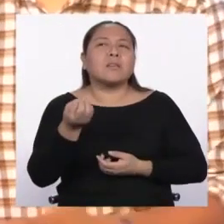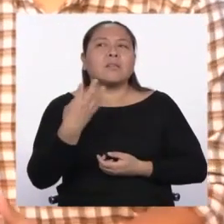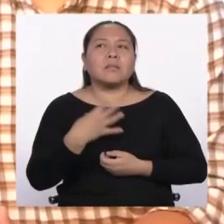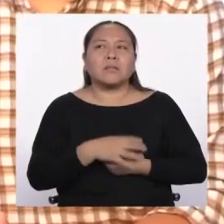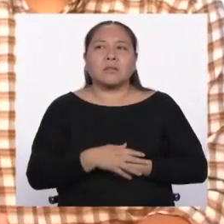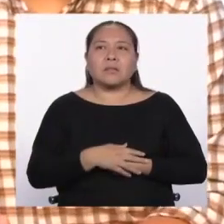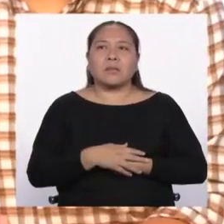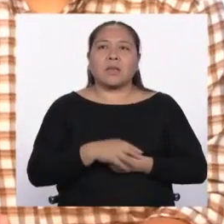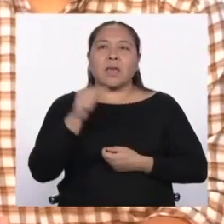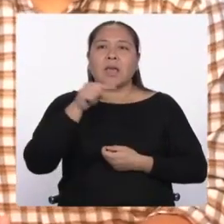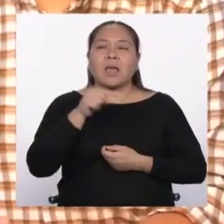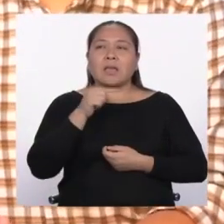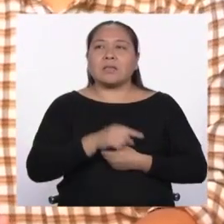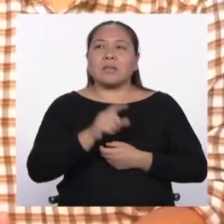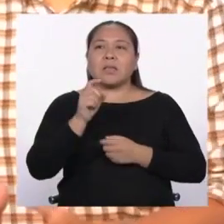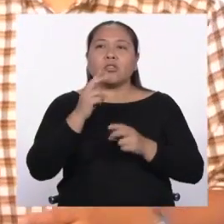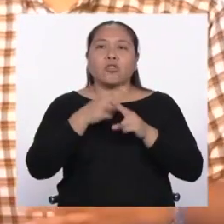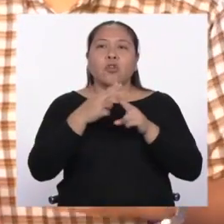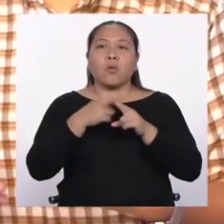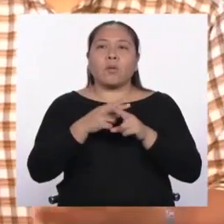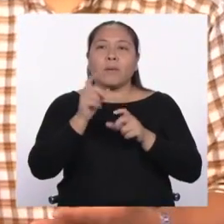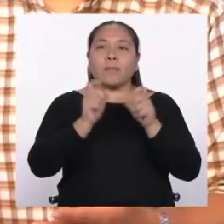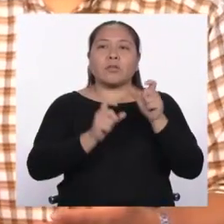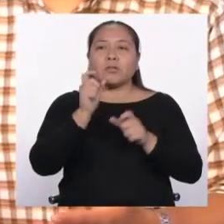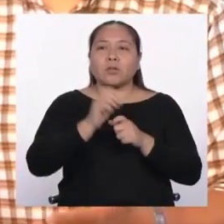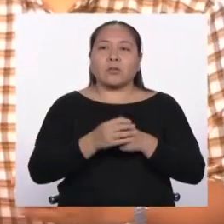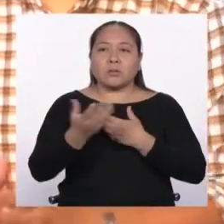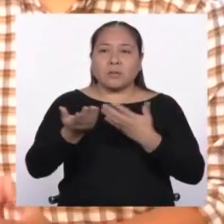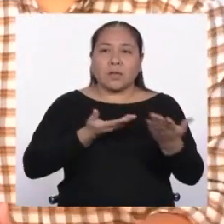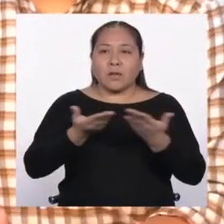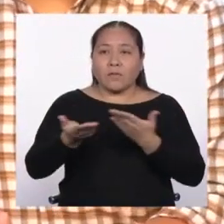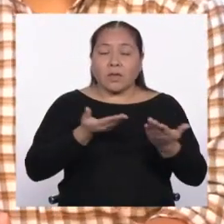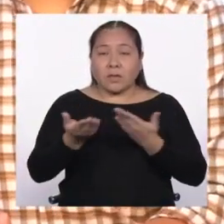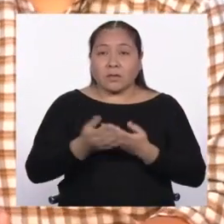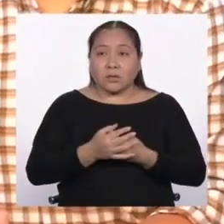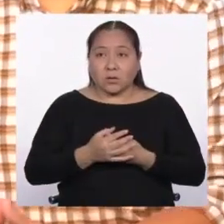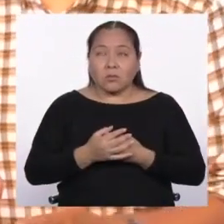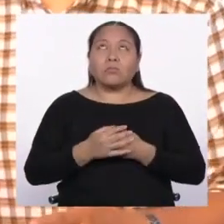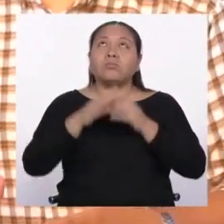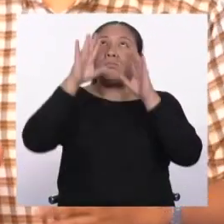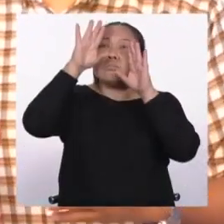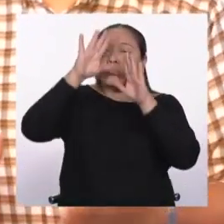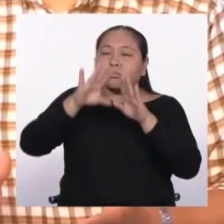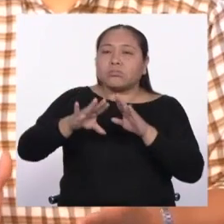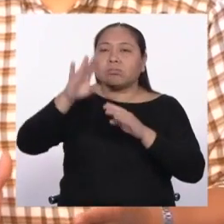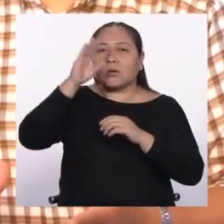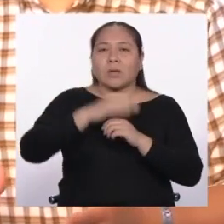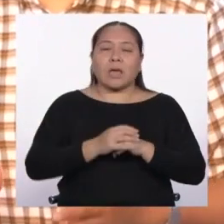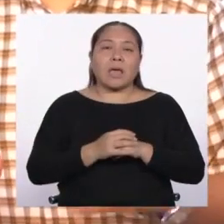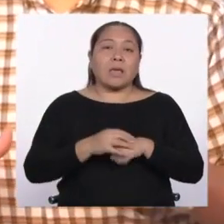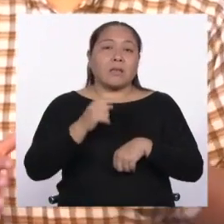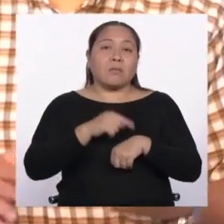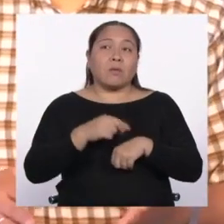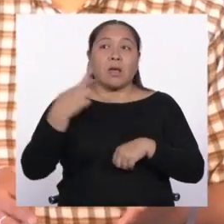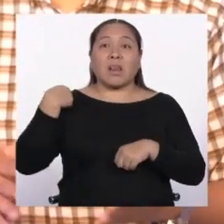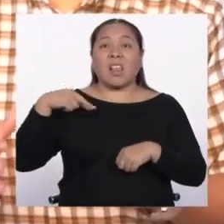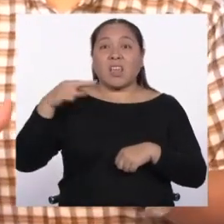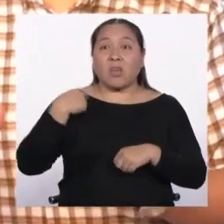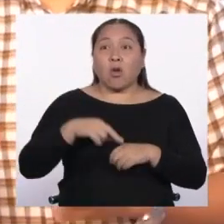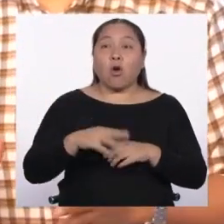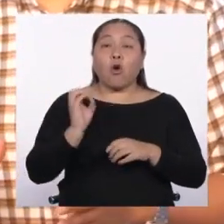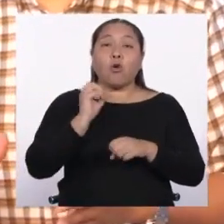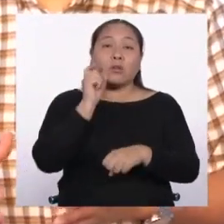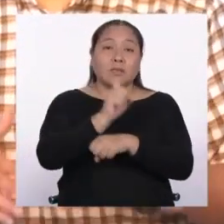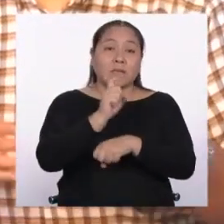Es el nombre que se le da a las personas dedicadas al servicio divino y son las encargadas de realizar rituales religiosos, así como la enseñanza